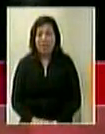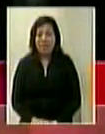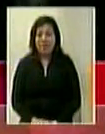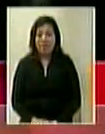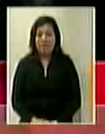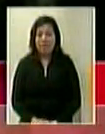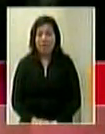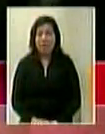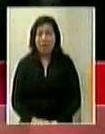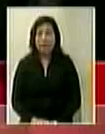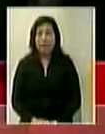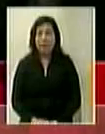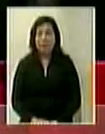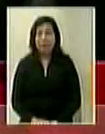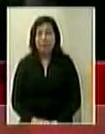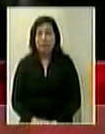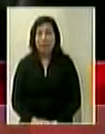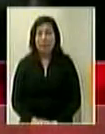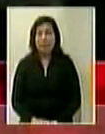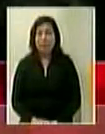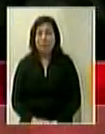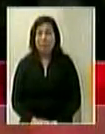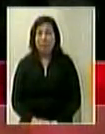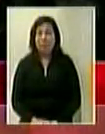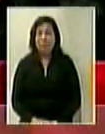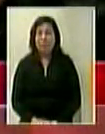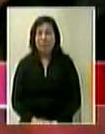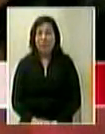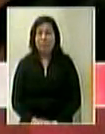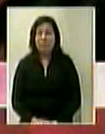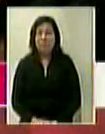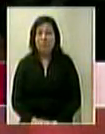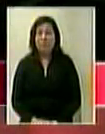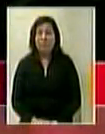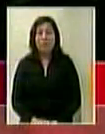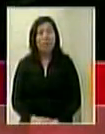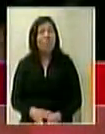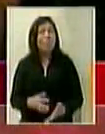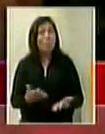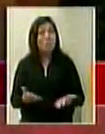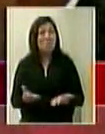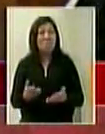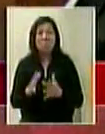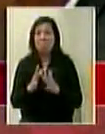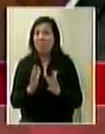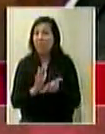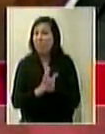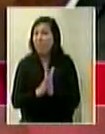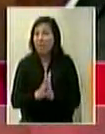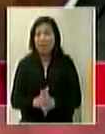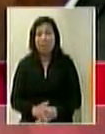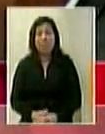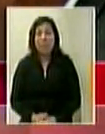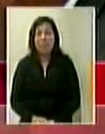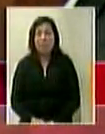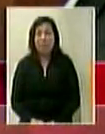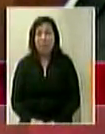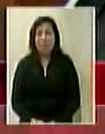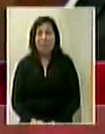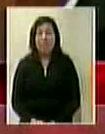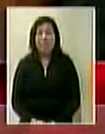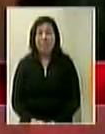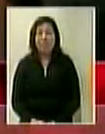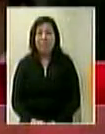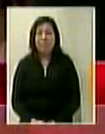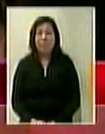un escenario de privilegio, señalando pues que no ha habido riesgo de evasión, ¿no es cierto? No hay riesgo de